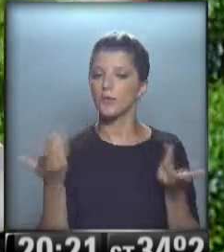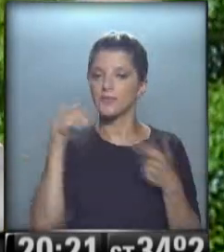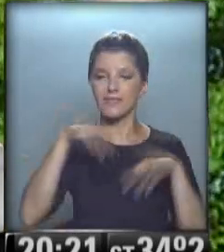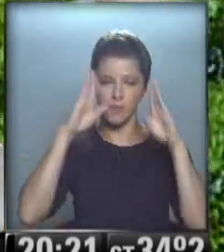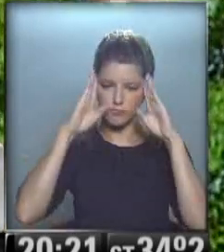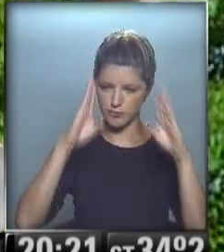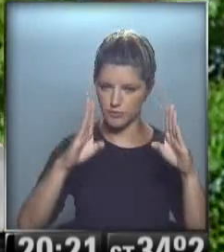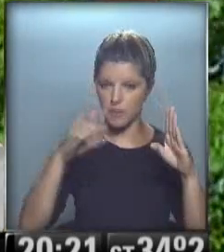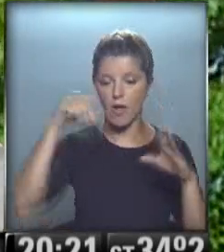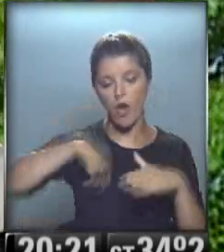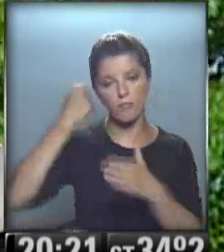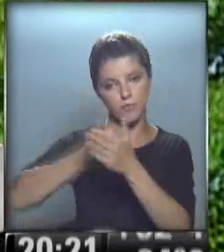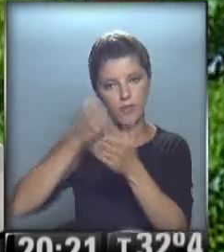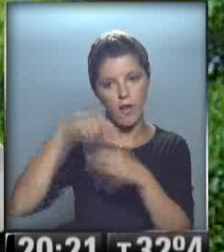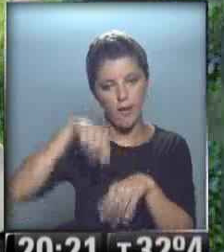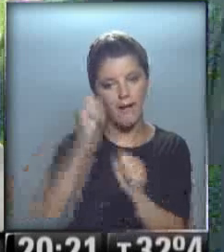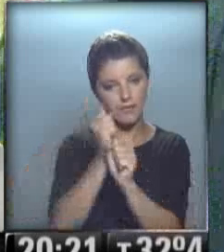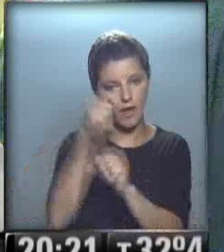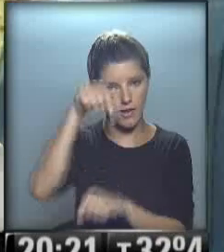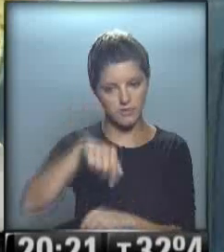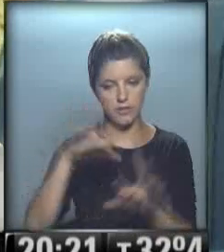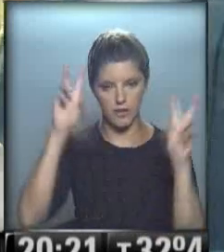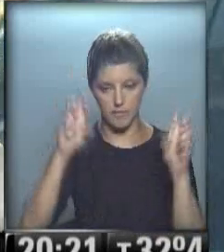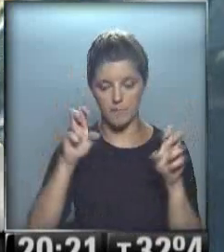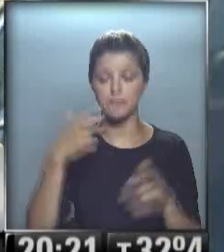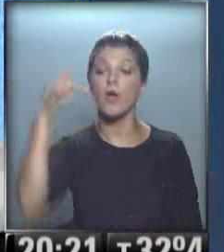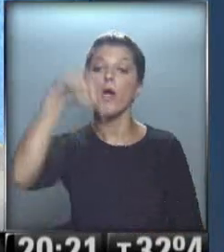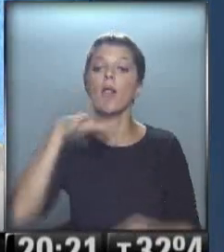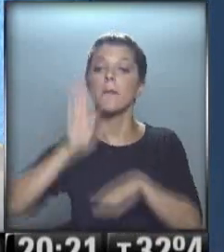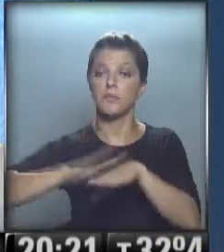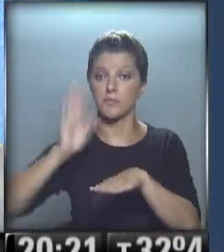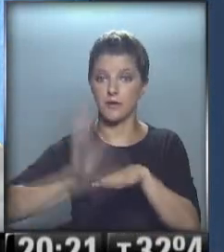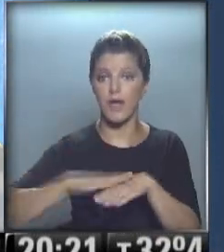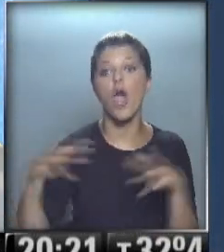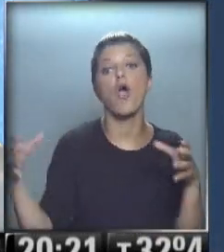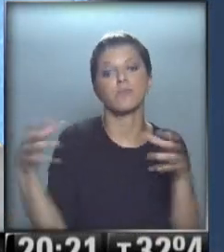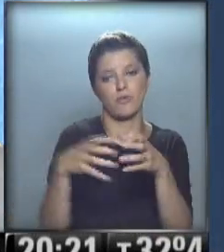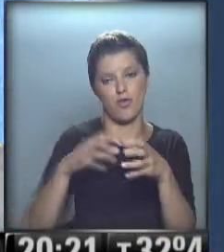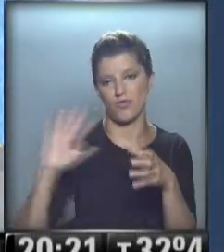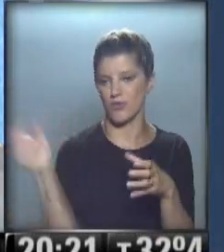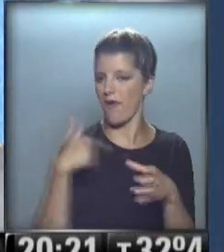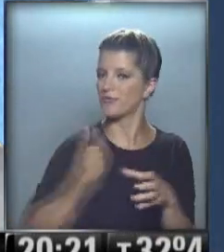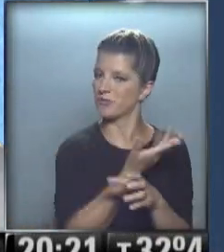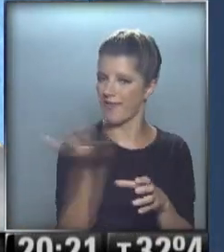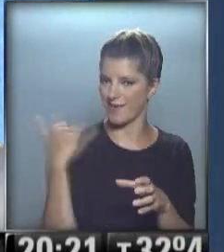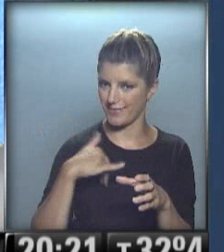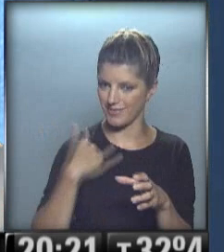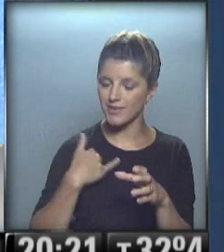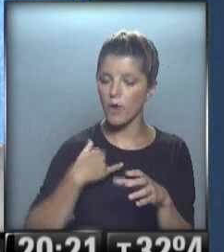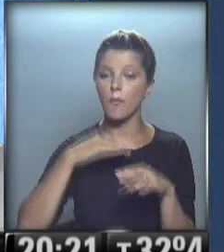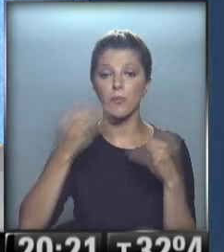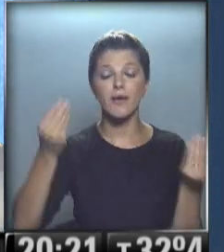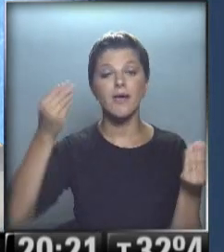y ese es el esfuerzo que vamos a hacer. Acá hay una responsabilidad de carácter colectiva en la sociedad argentina. Es una sociedad que tiene